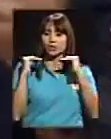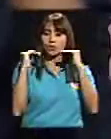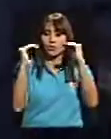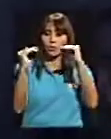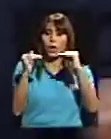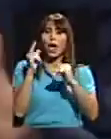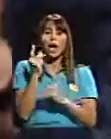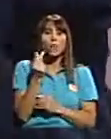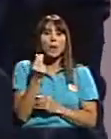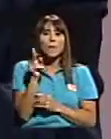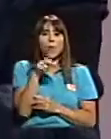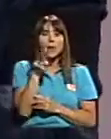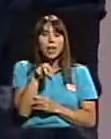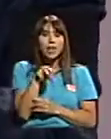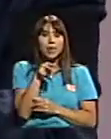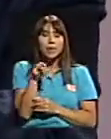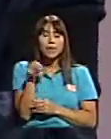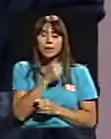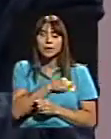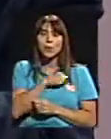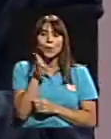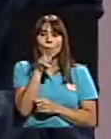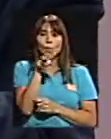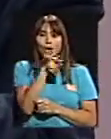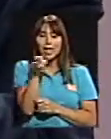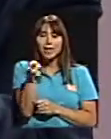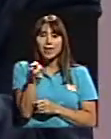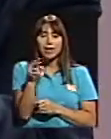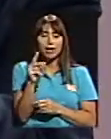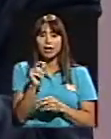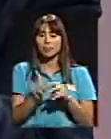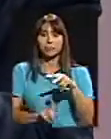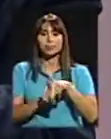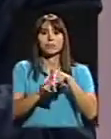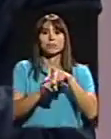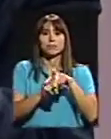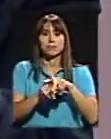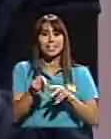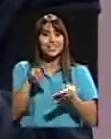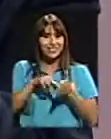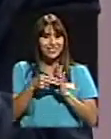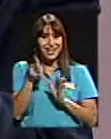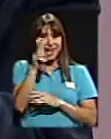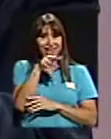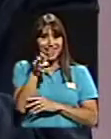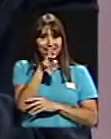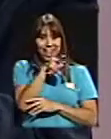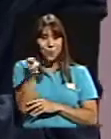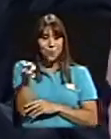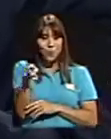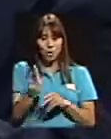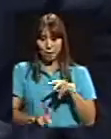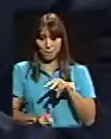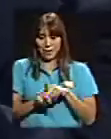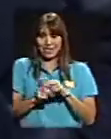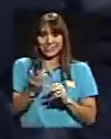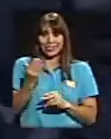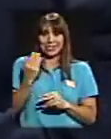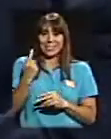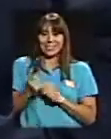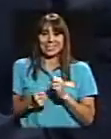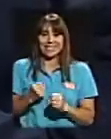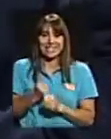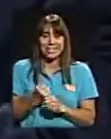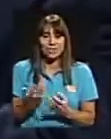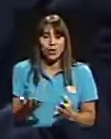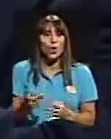significa, es decir, con empezar este siglo apareció el euro. Entonces, no es como la libra esterlina que debe